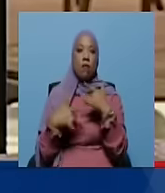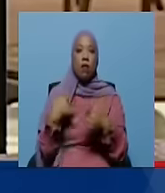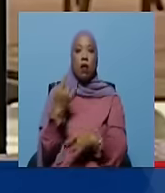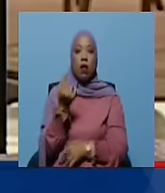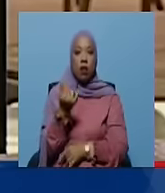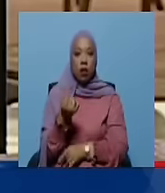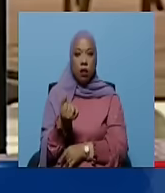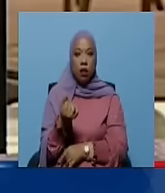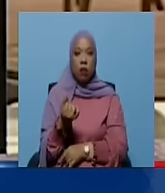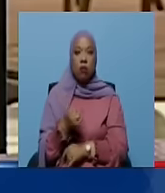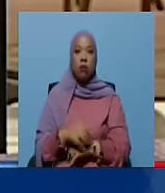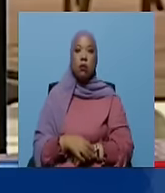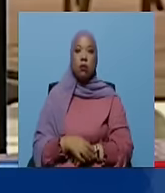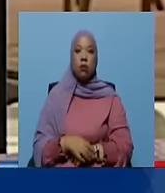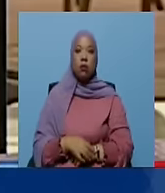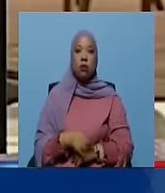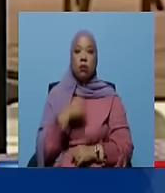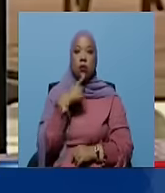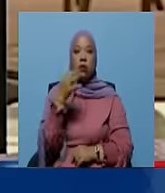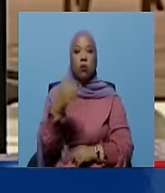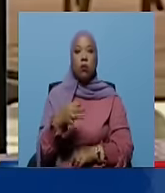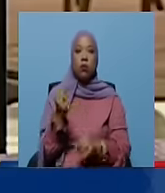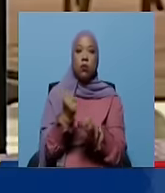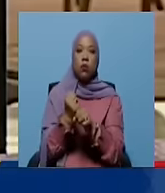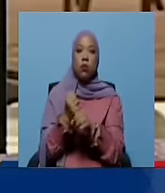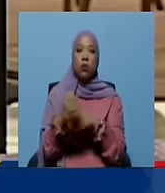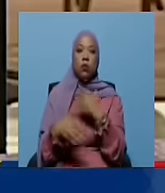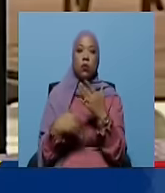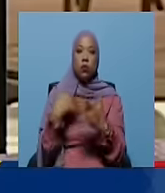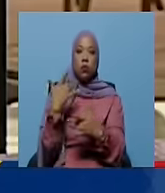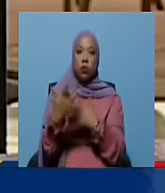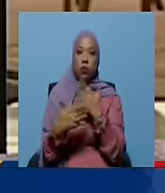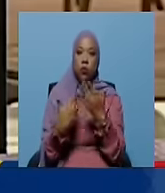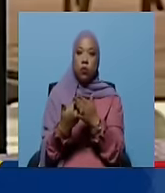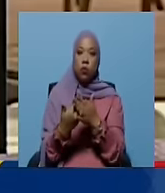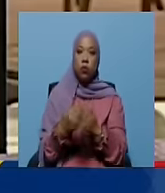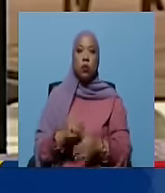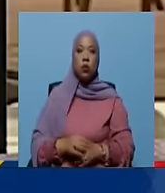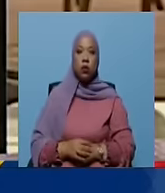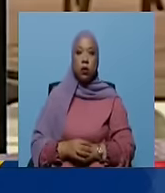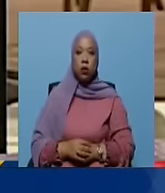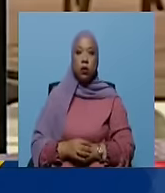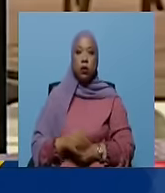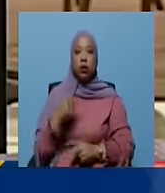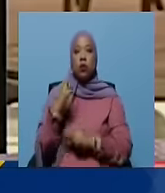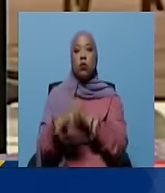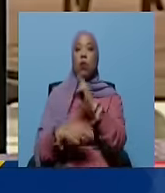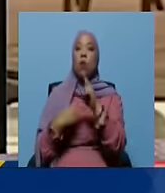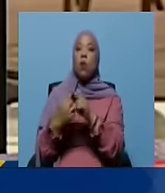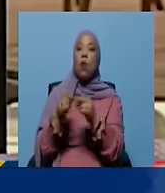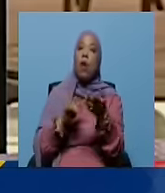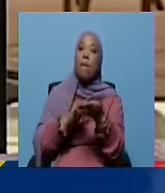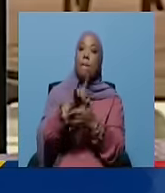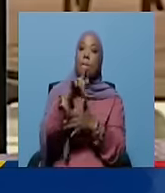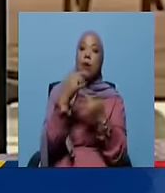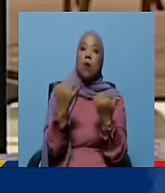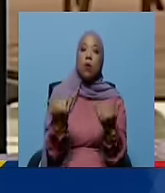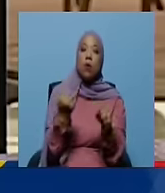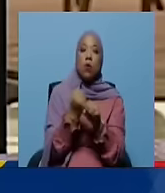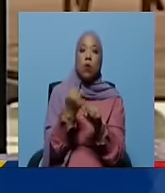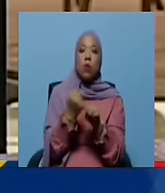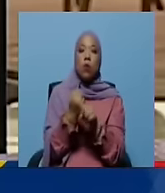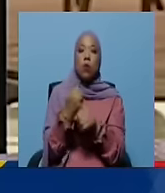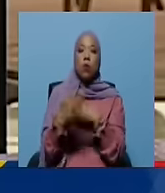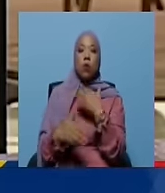económica verdaderamente es bastante reciente en la historia de la humanidad. Quienes